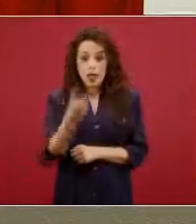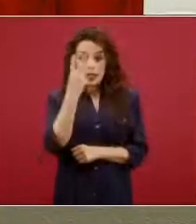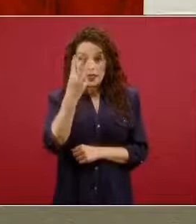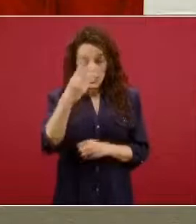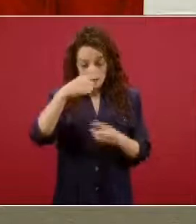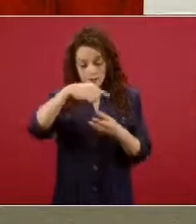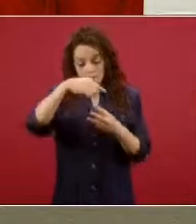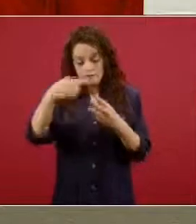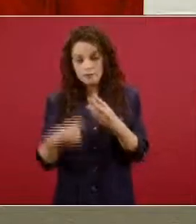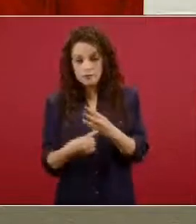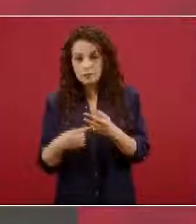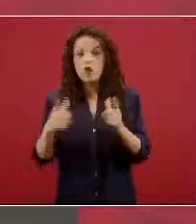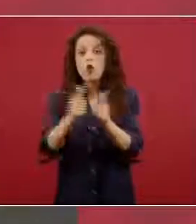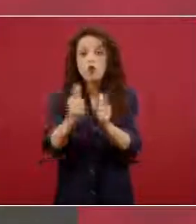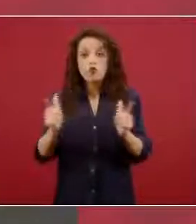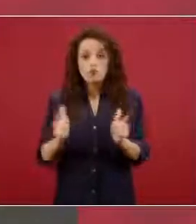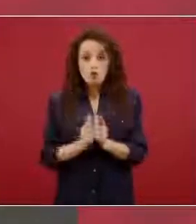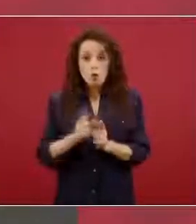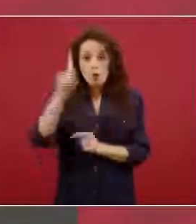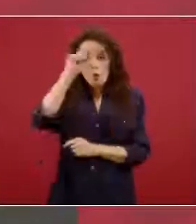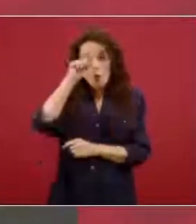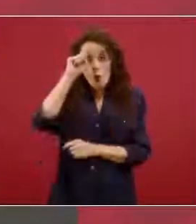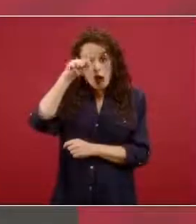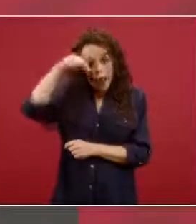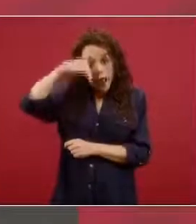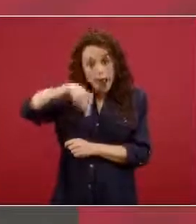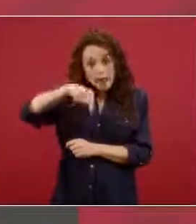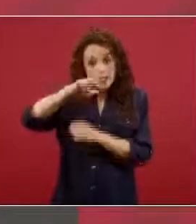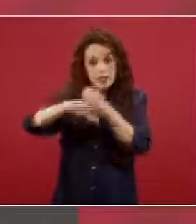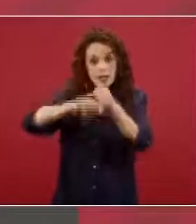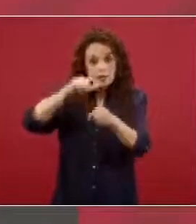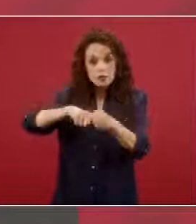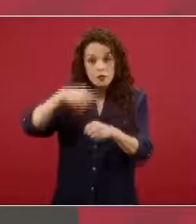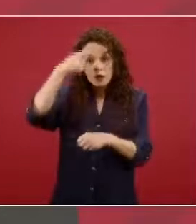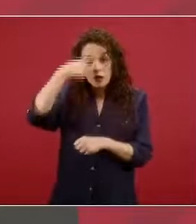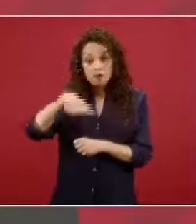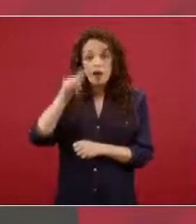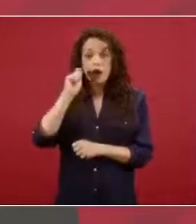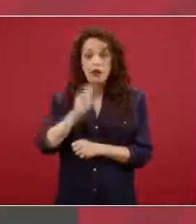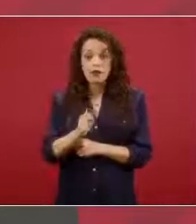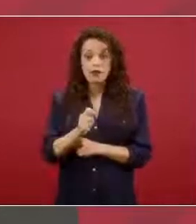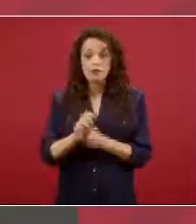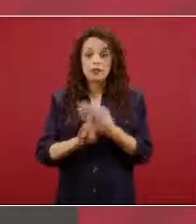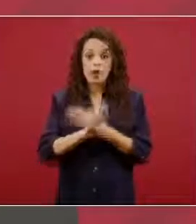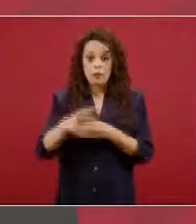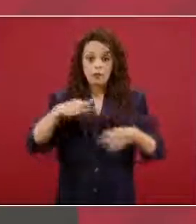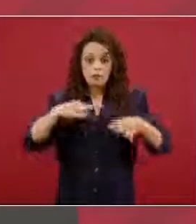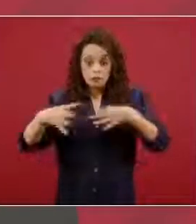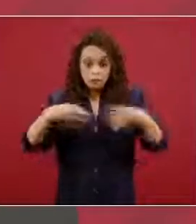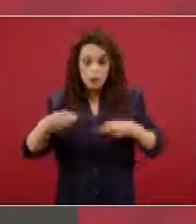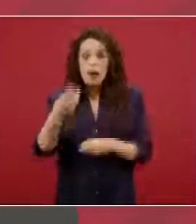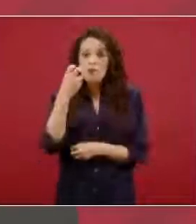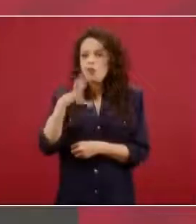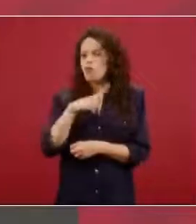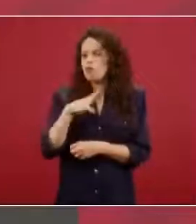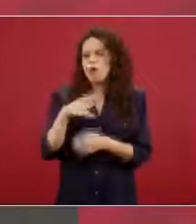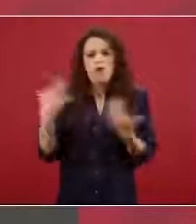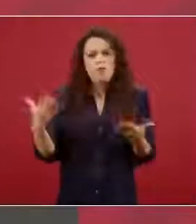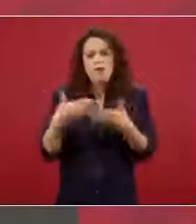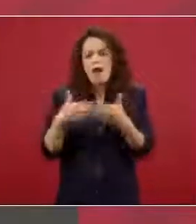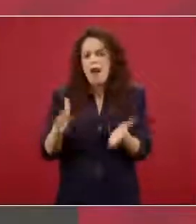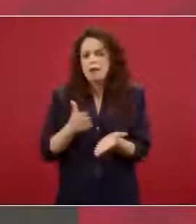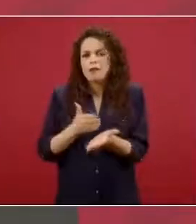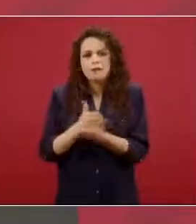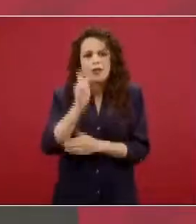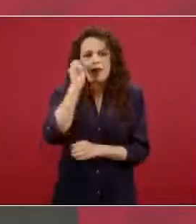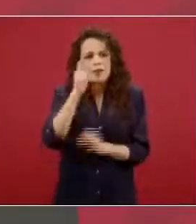parte de nuestro grupo asesor nacional en inmunizaciones, por lo tanto tenemos la primera línea de acceso a la